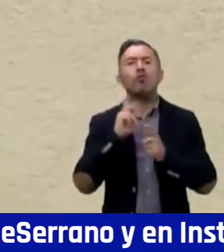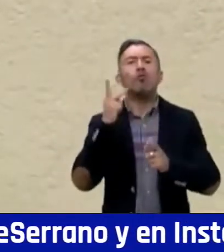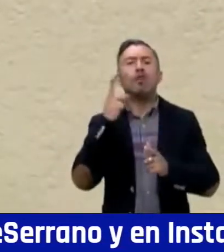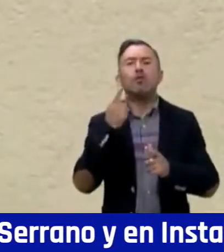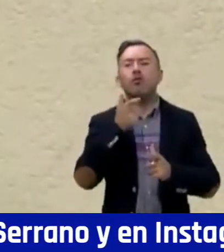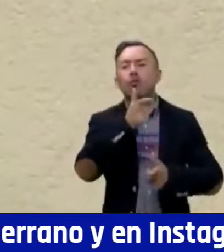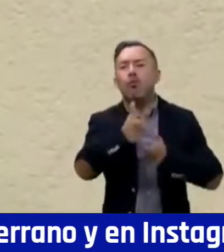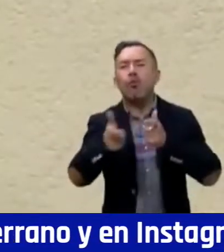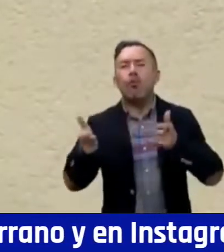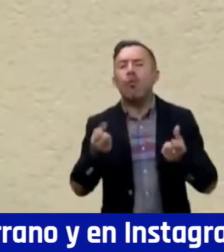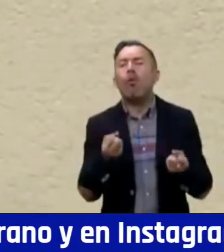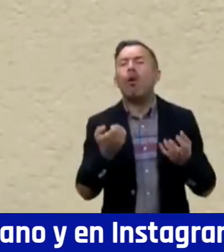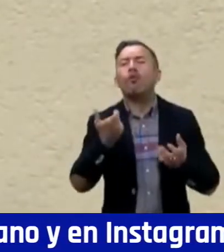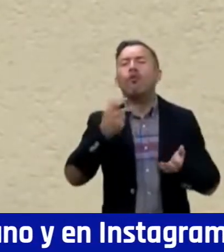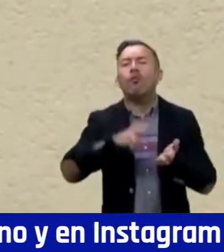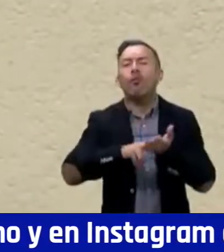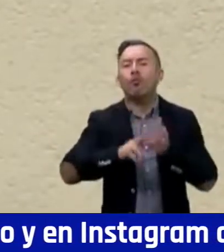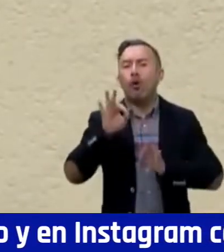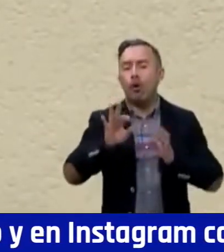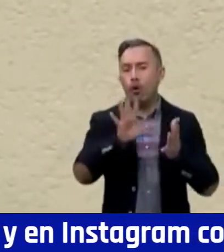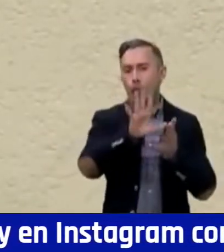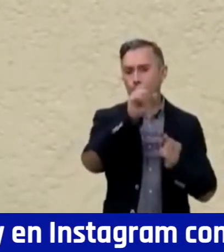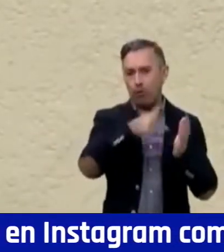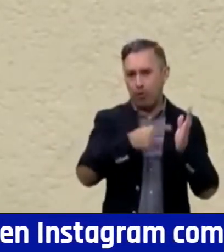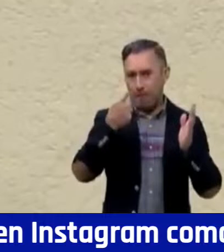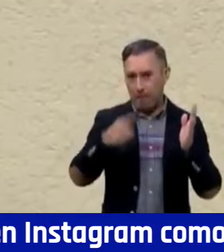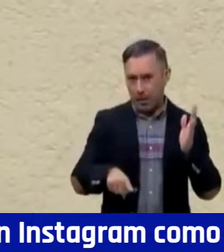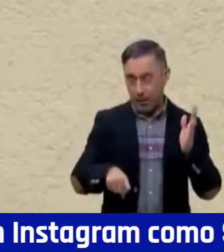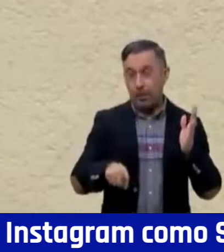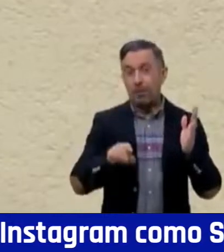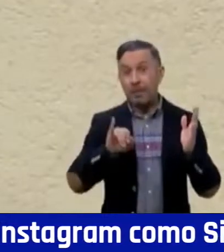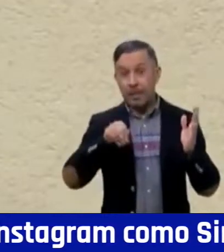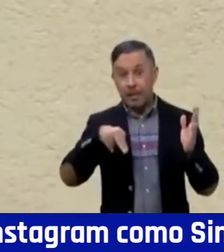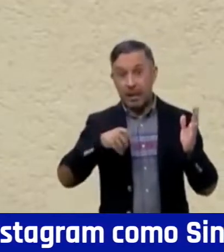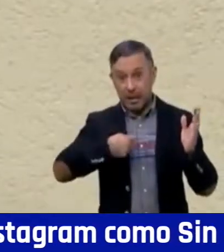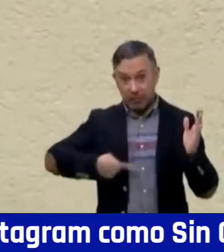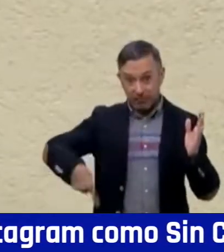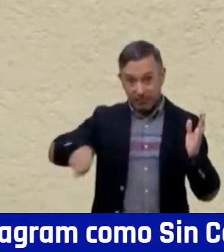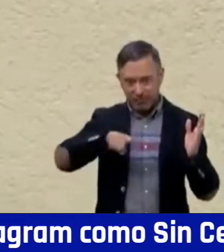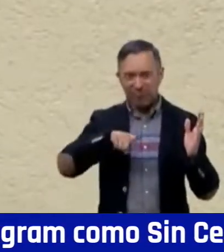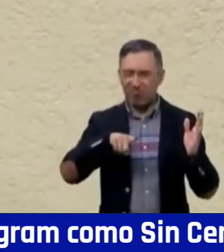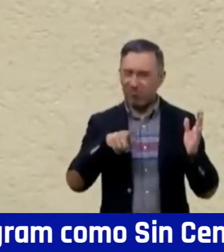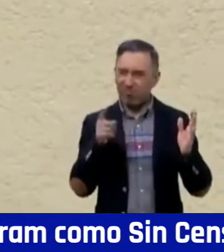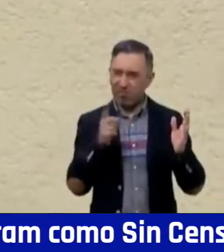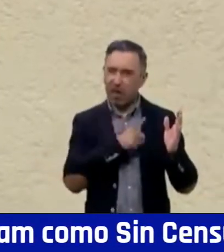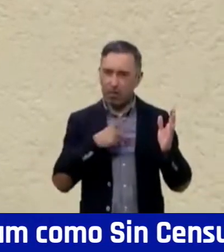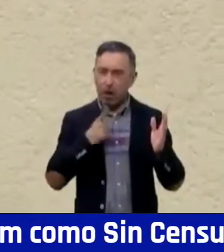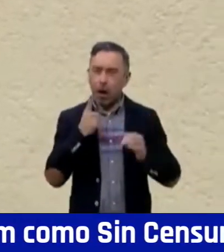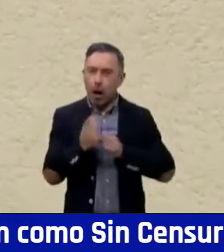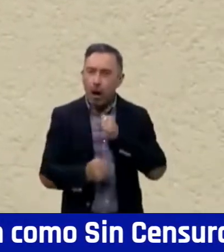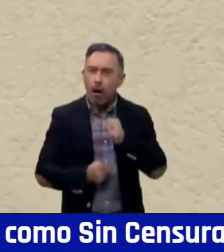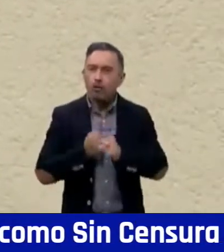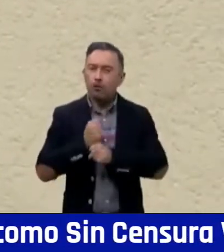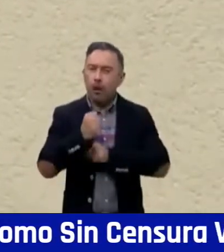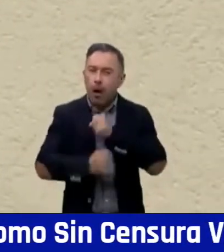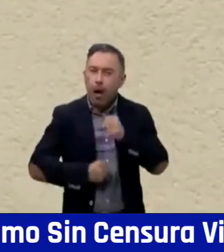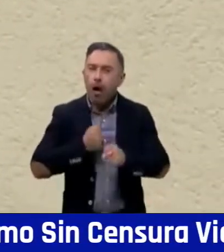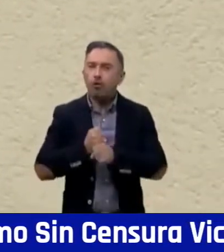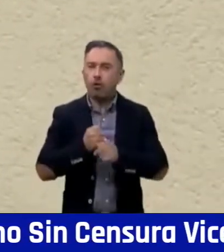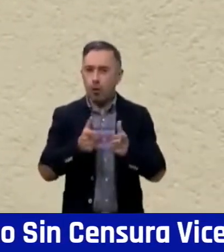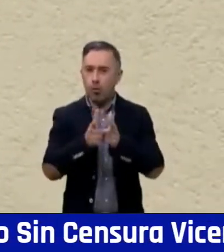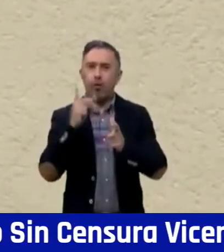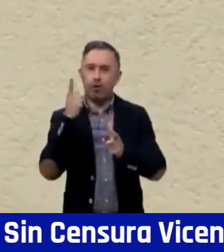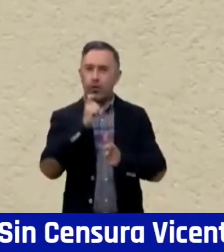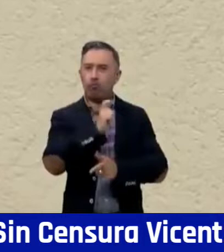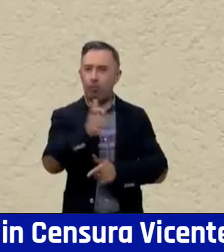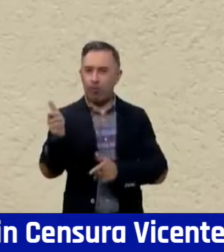es un mandato constitucional que el Instituto Nacional Electoral debe realizar año con año. Para 2022,